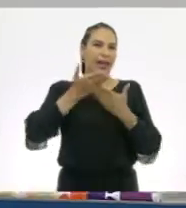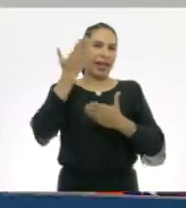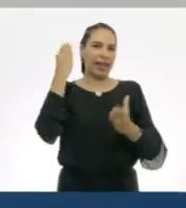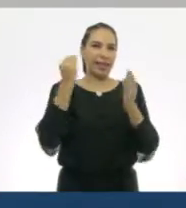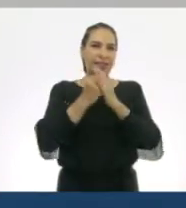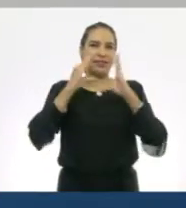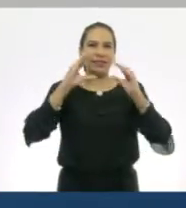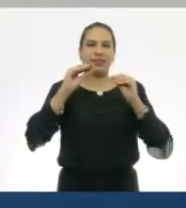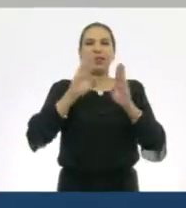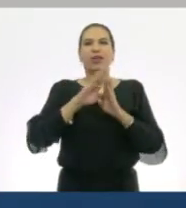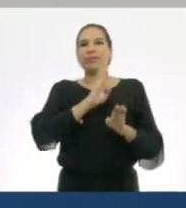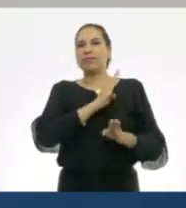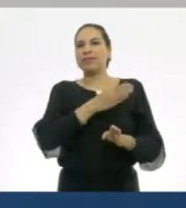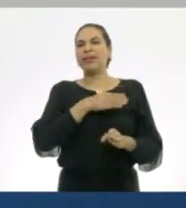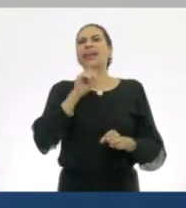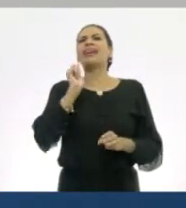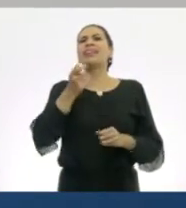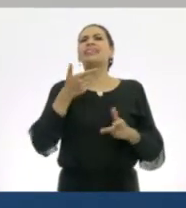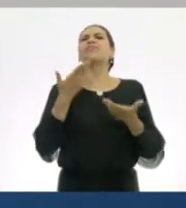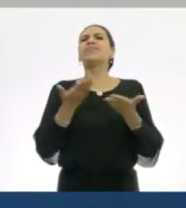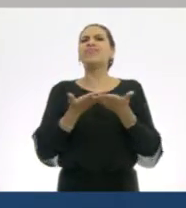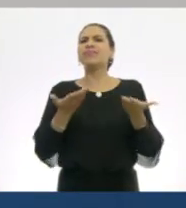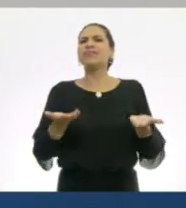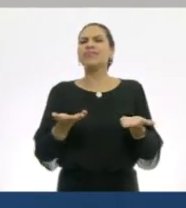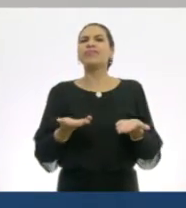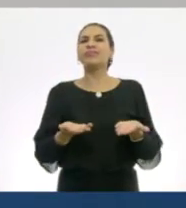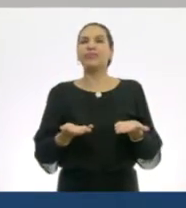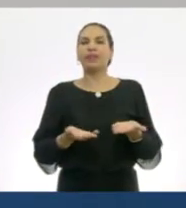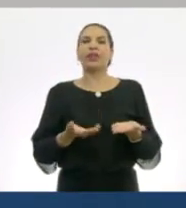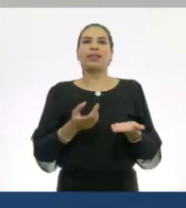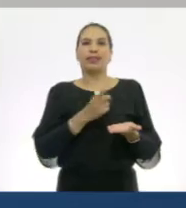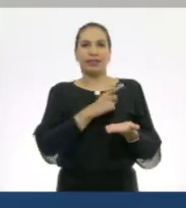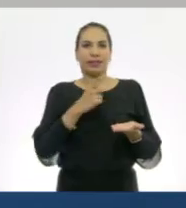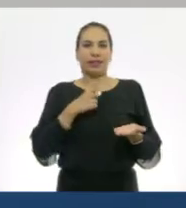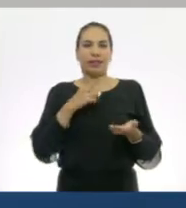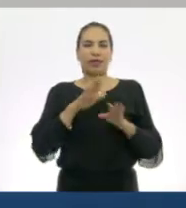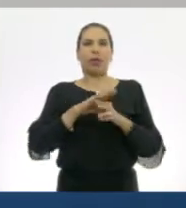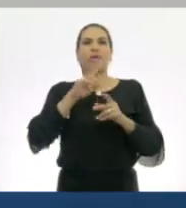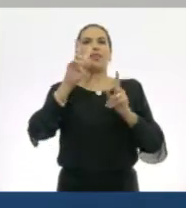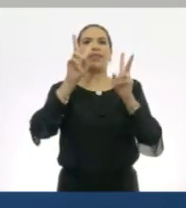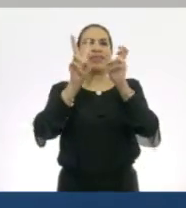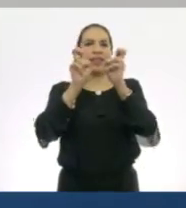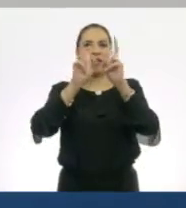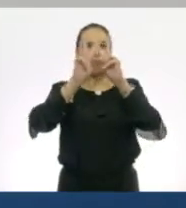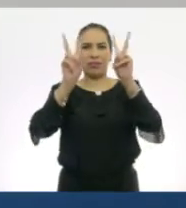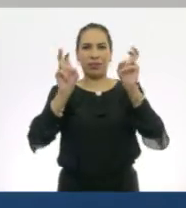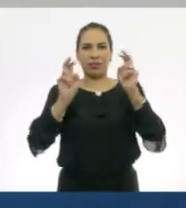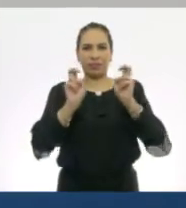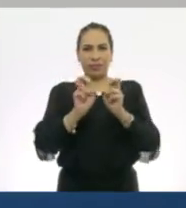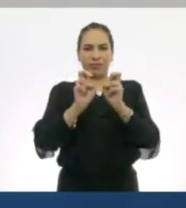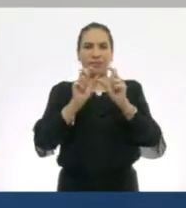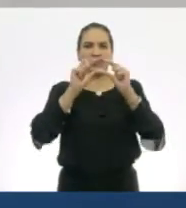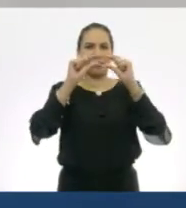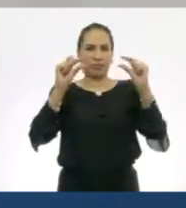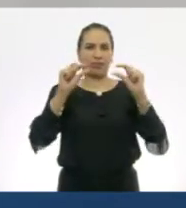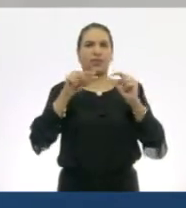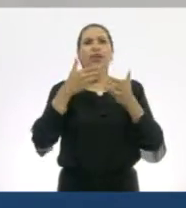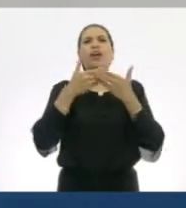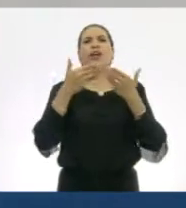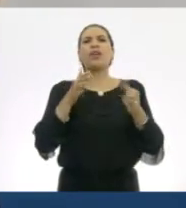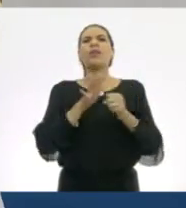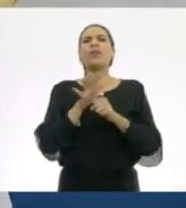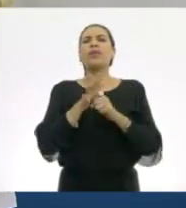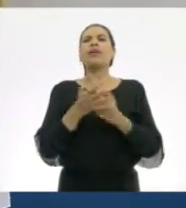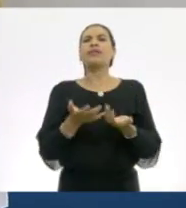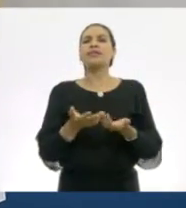clases de lengua materna, lo que sigue es poner un subtema. De ahí nos vamos a ir